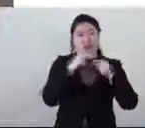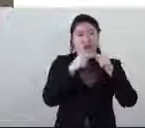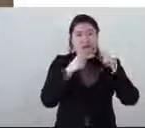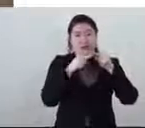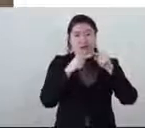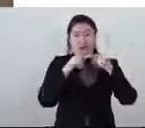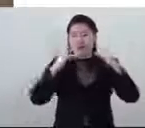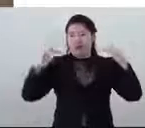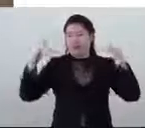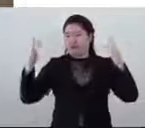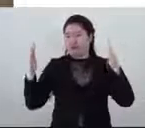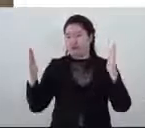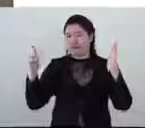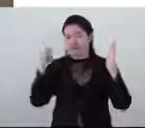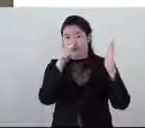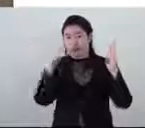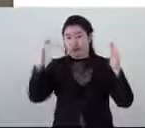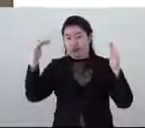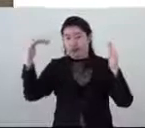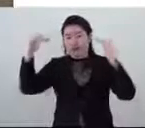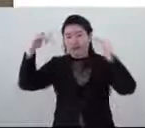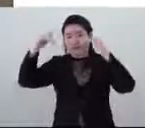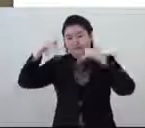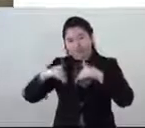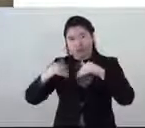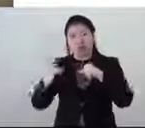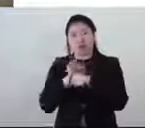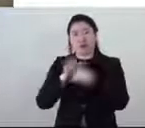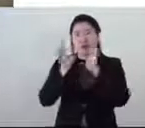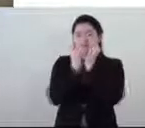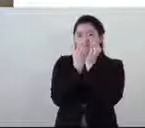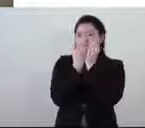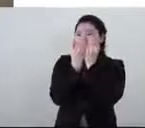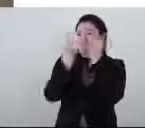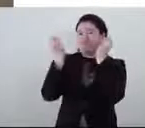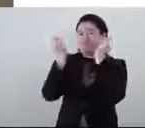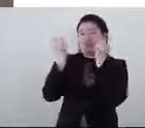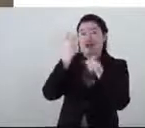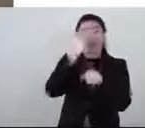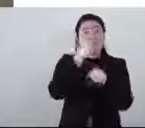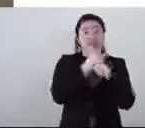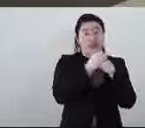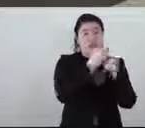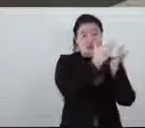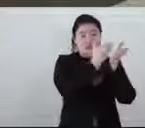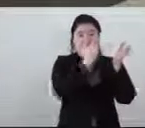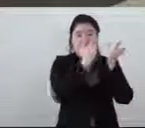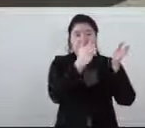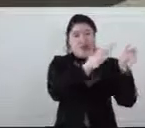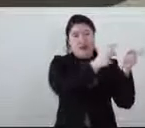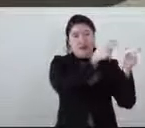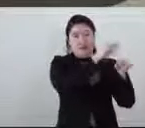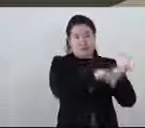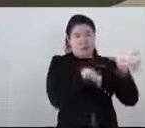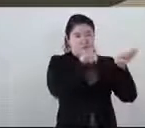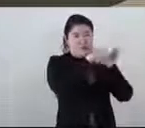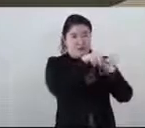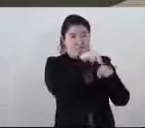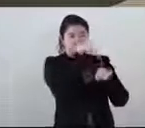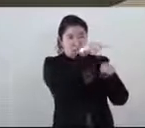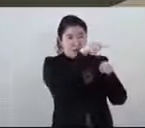tramo, próxima a la ubicación donde una pequeña trabe diagonal procedente de la tercera trabe se une a la trabe principal en el lado